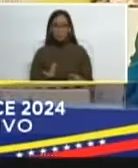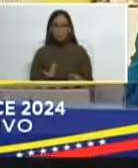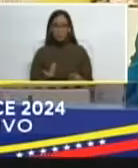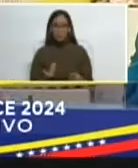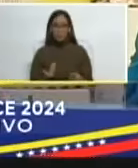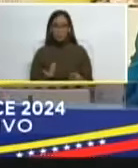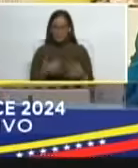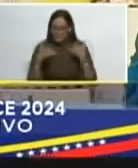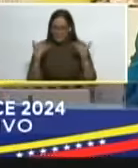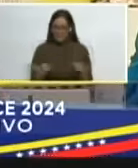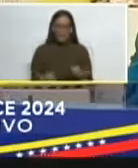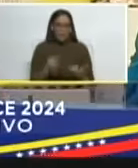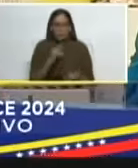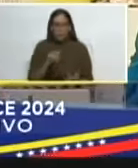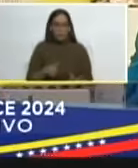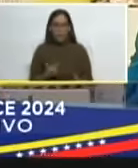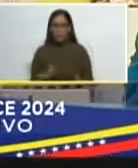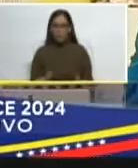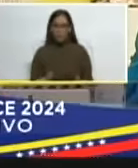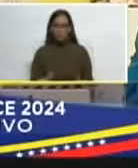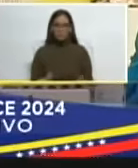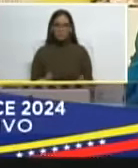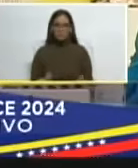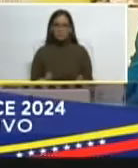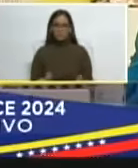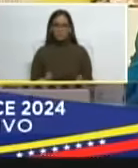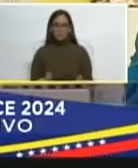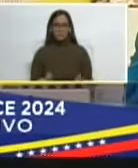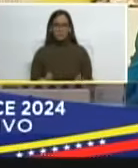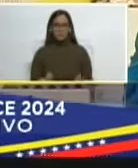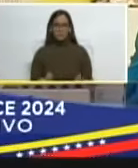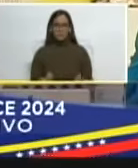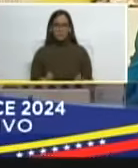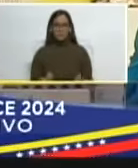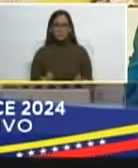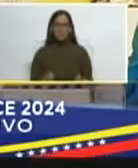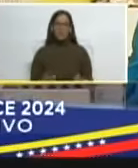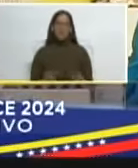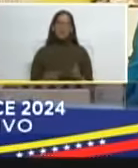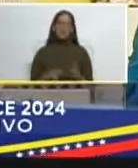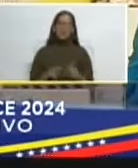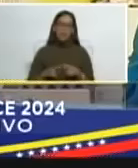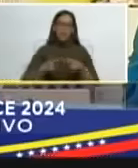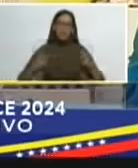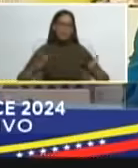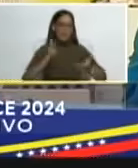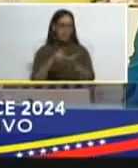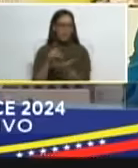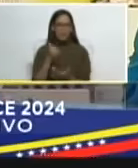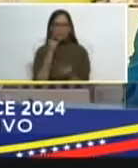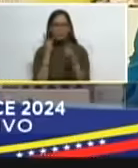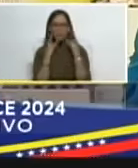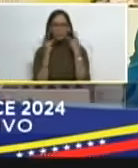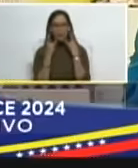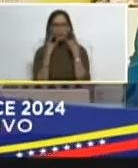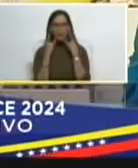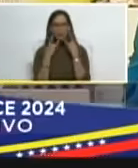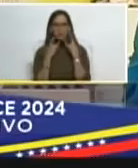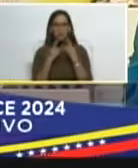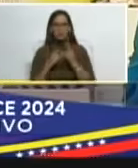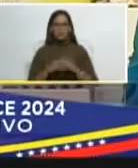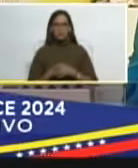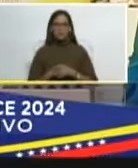manera inmediata adoptar y desplegar, activar. Castro